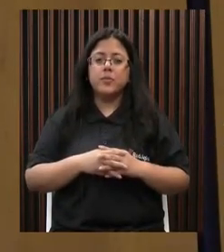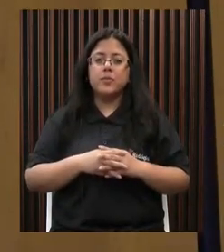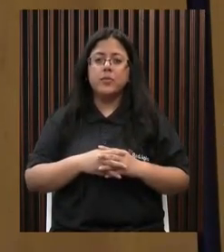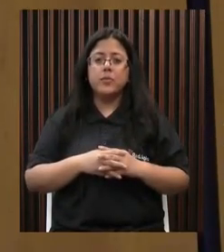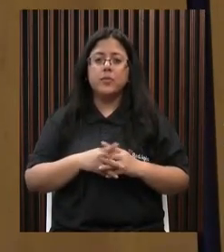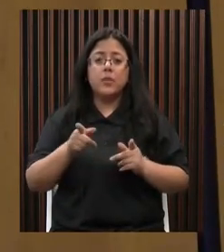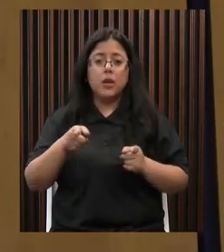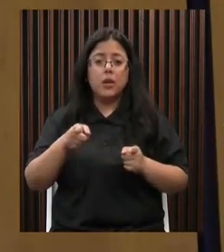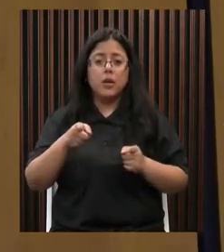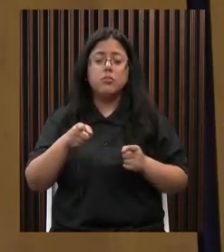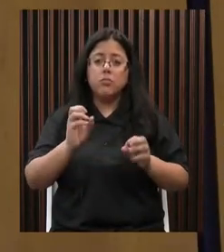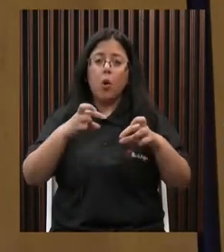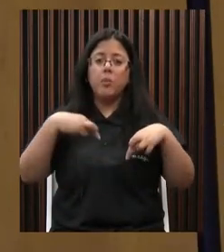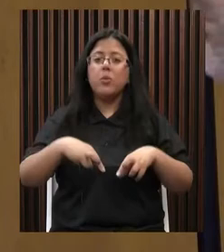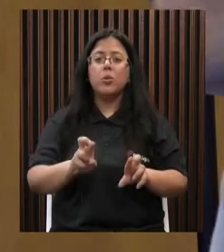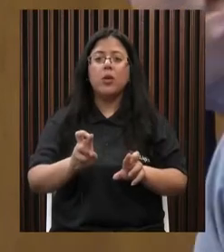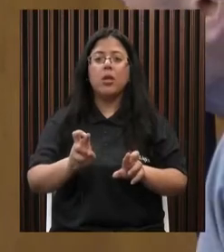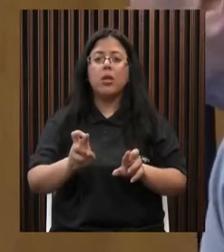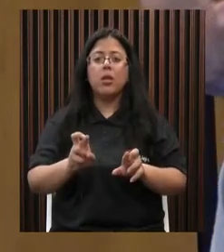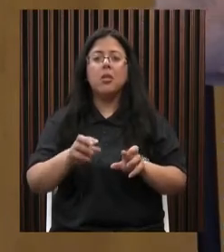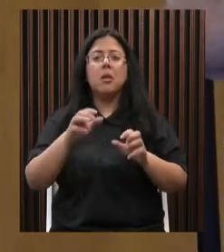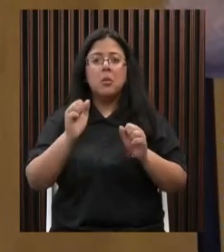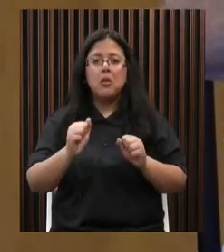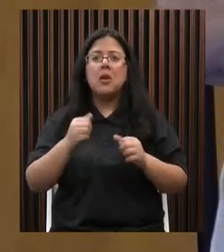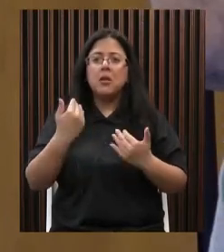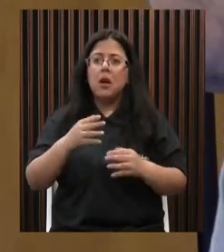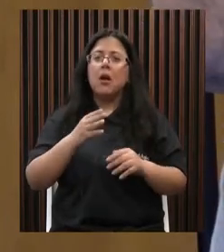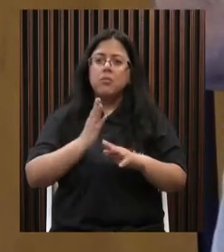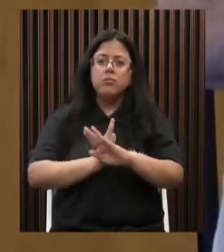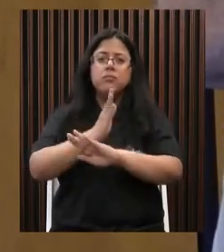tenían todo, cierto, la posibilidad de hacerse escuchar.